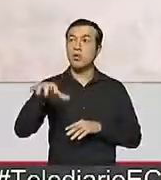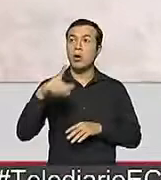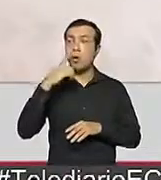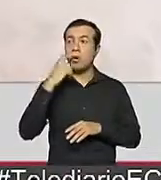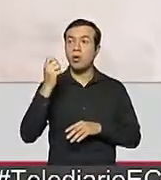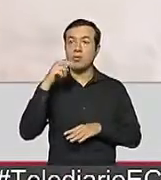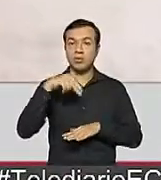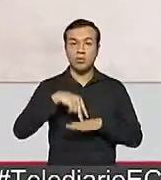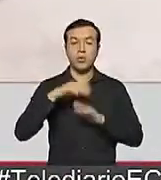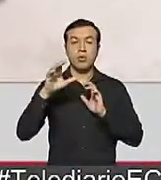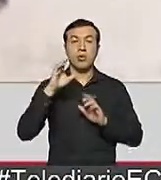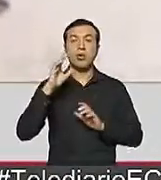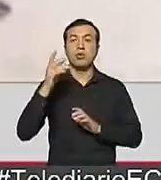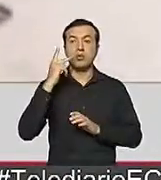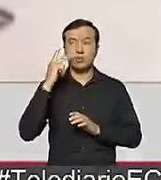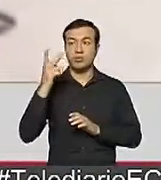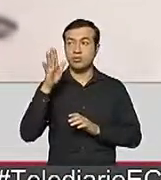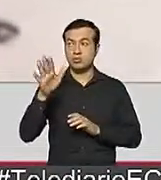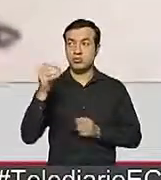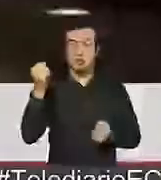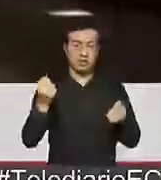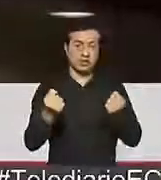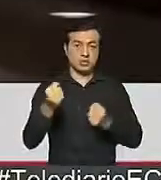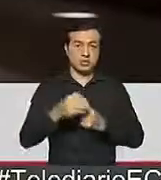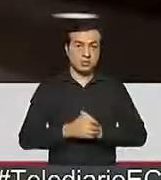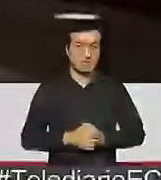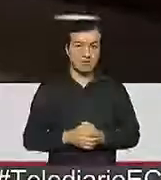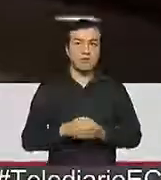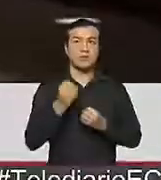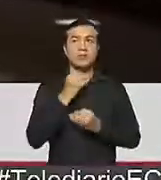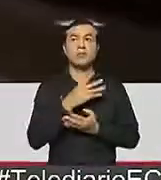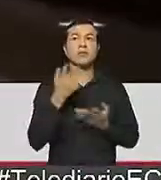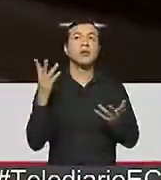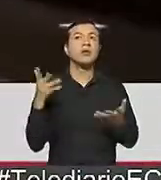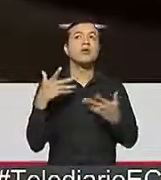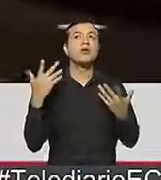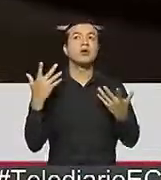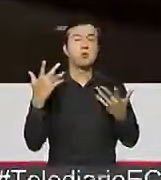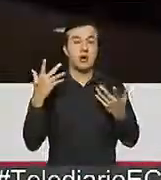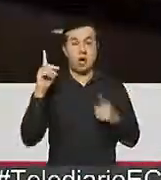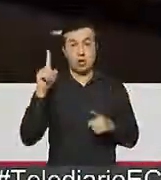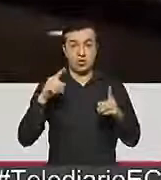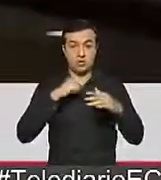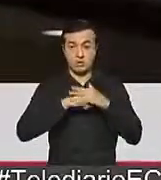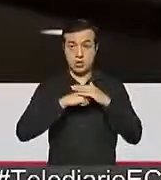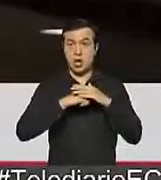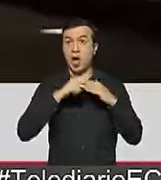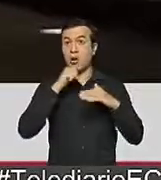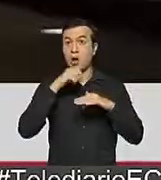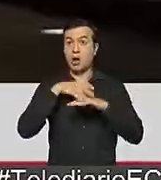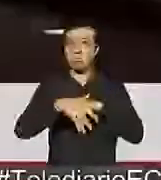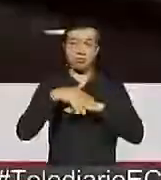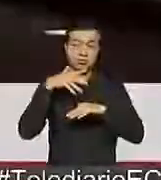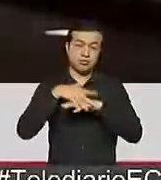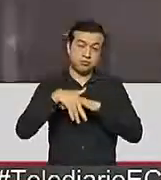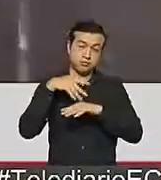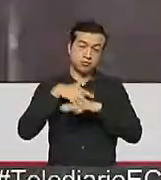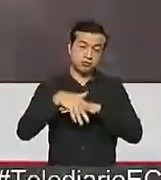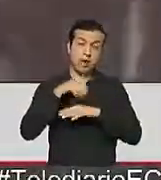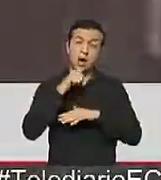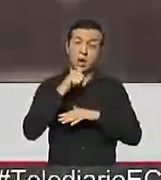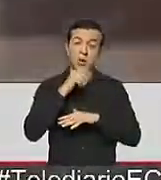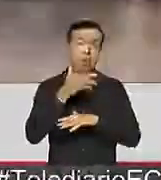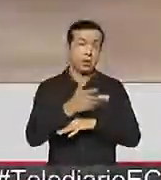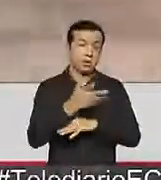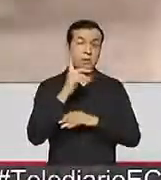hombre hablando por celular también sobre su auto. Se reportaron filtraciones en las estaciones del metro, que tuvo por momentos una cascada.